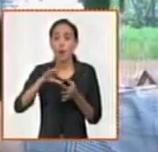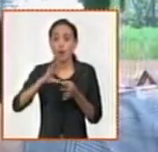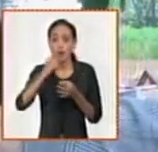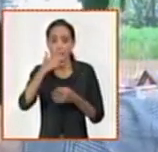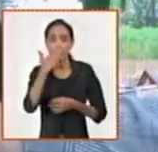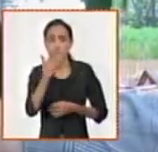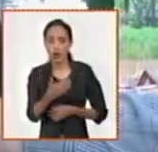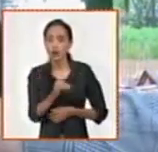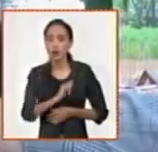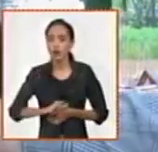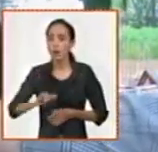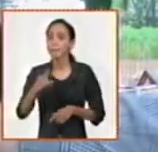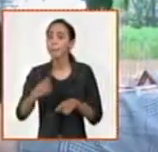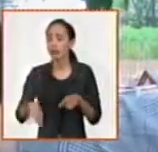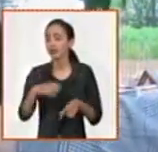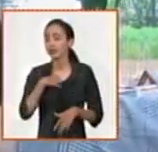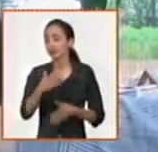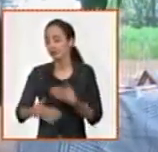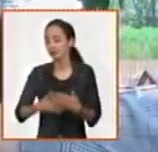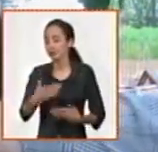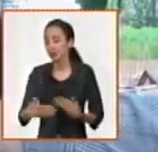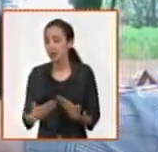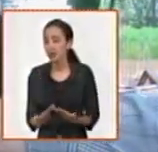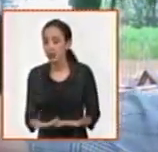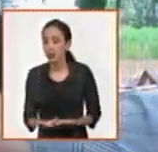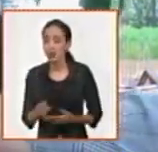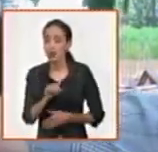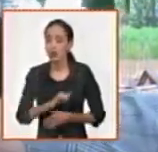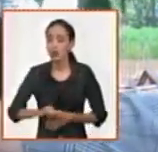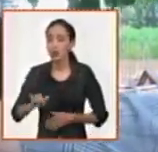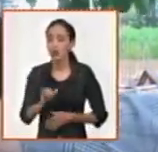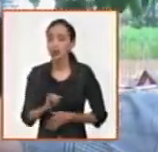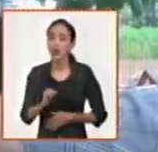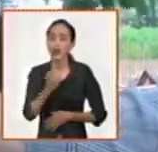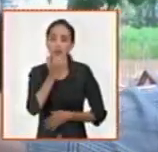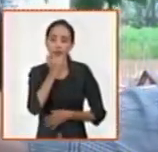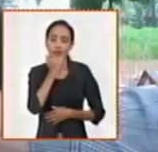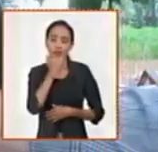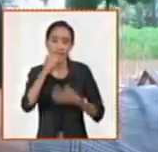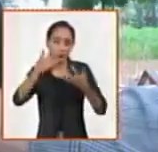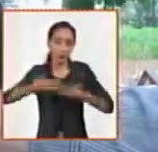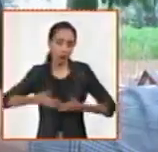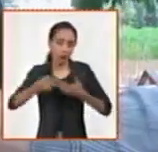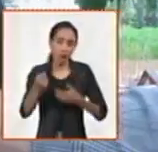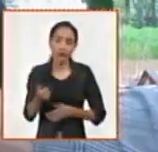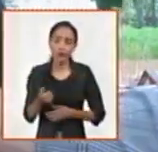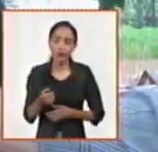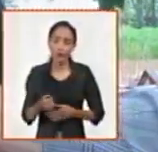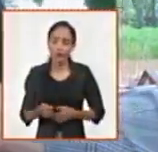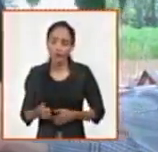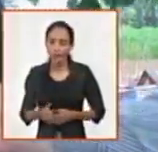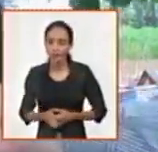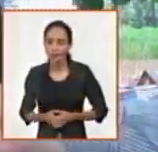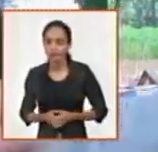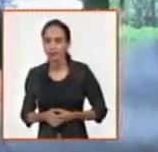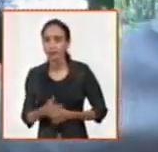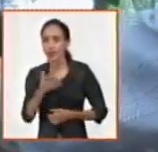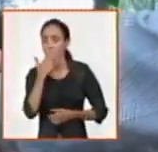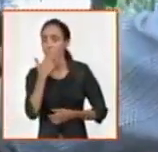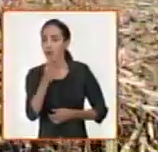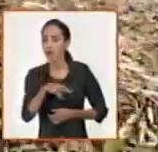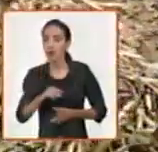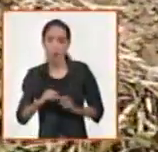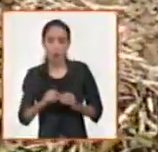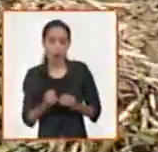fertilizante, pero causa sus efectos también ante el tri, que está dañando las producciones de frijoles, y da muy buen volumen